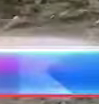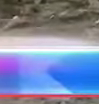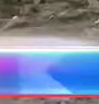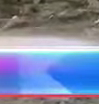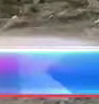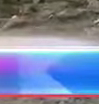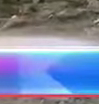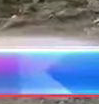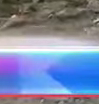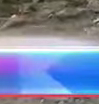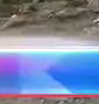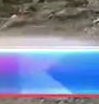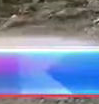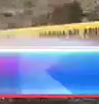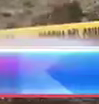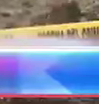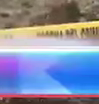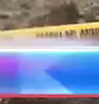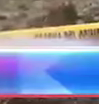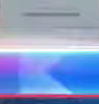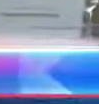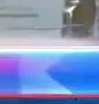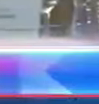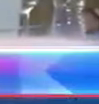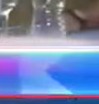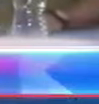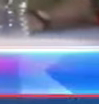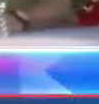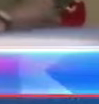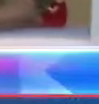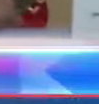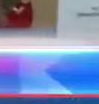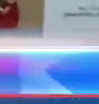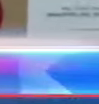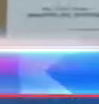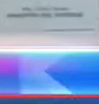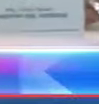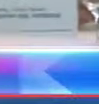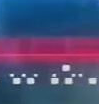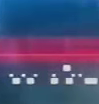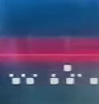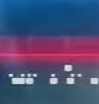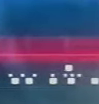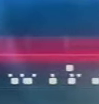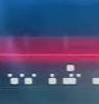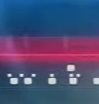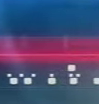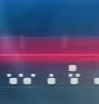César Navas, revisa el trabajo que actualmente está realizando la policía y el ejército en el Cantón San Lorenzo.